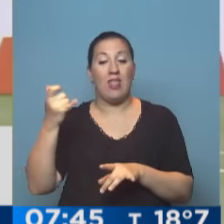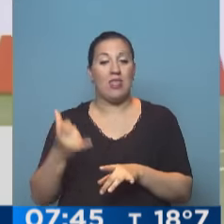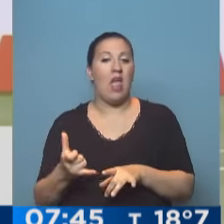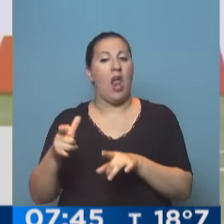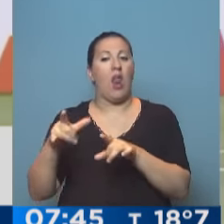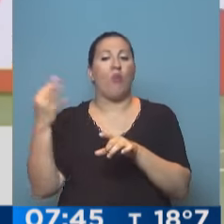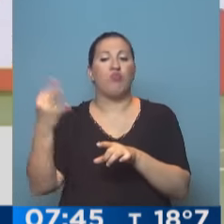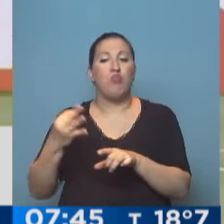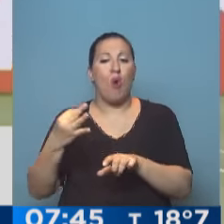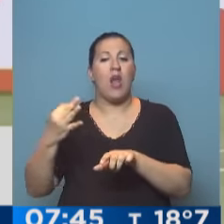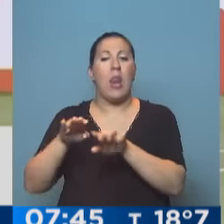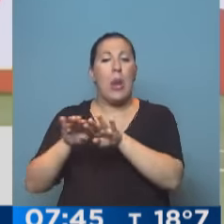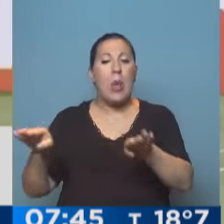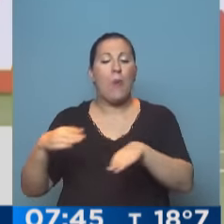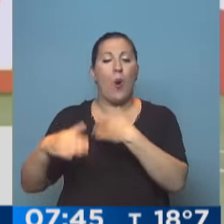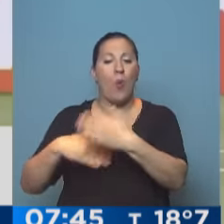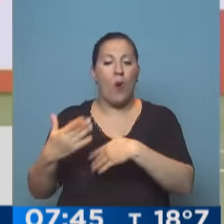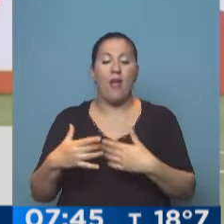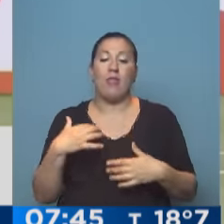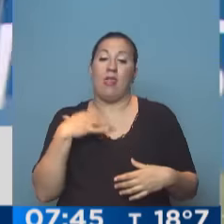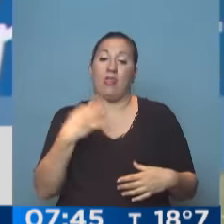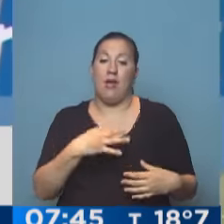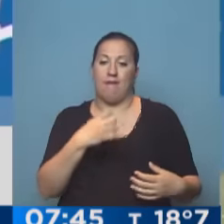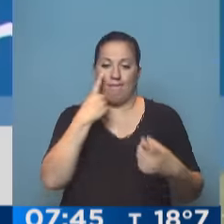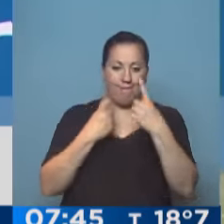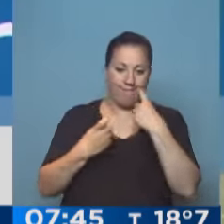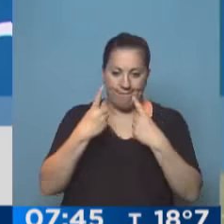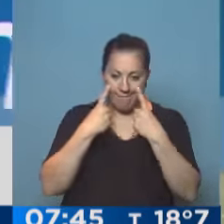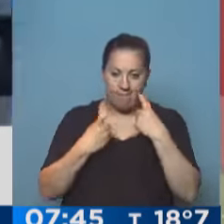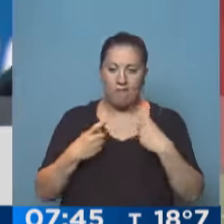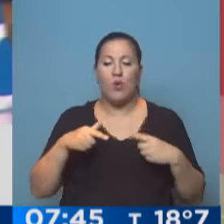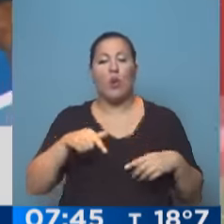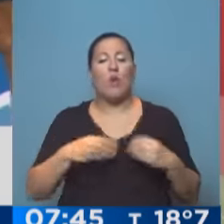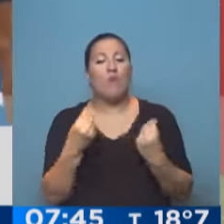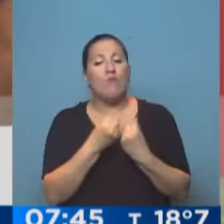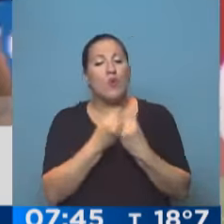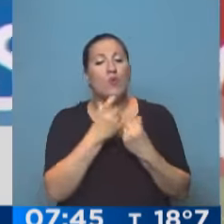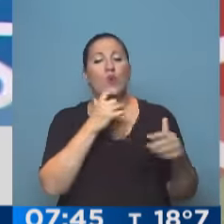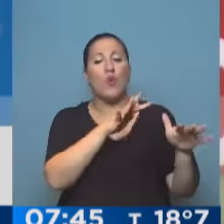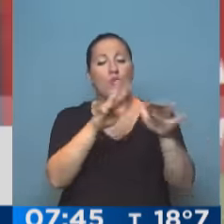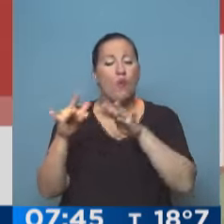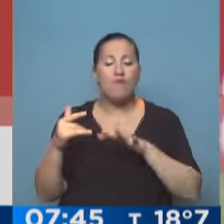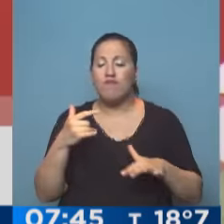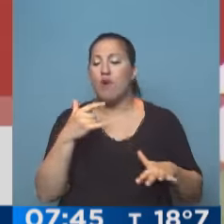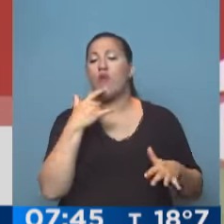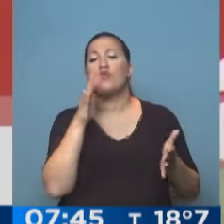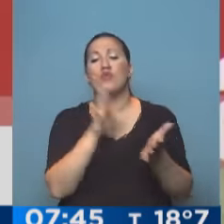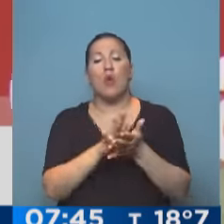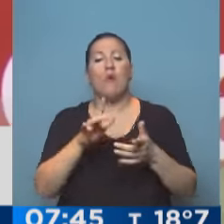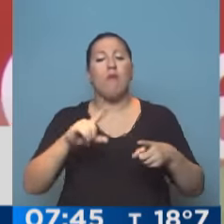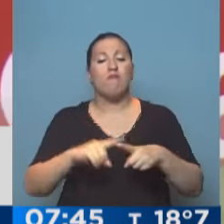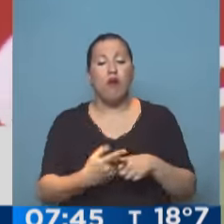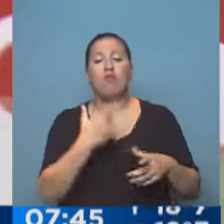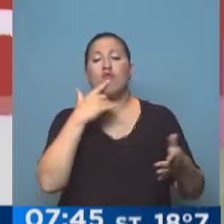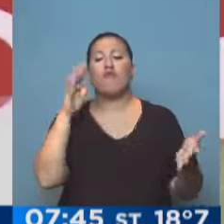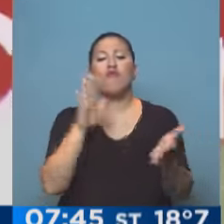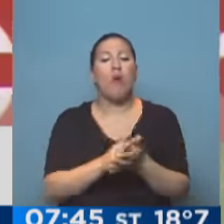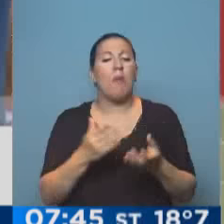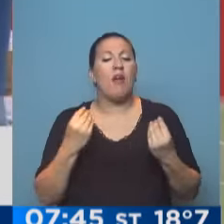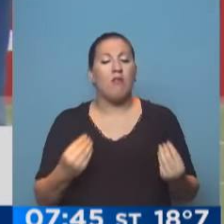de jugadores, evidentemente los recaudos hay que tomarlos. Hoy hay un montón de rumores dando vuelta. ¿Tienen que ver con la política? ¿Tienen que ver con